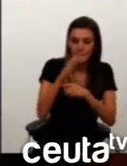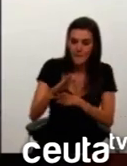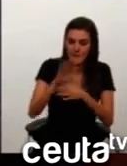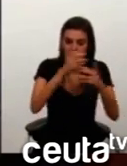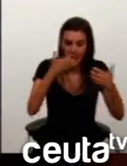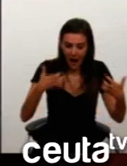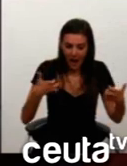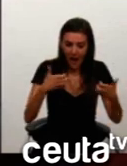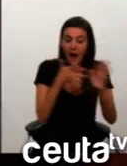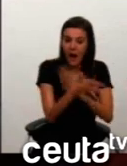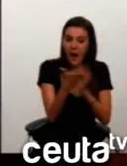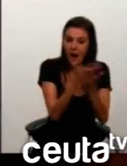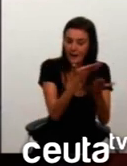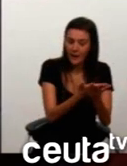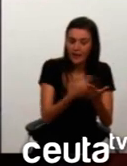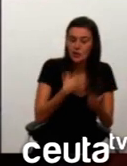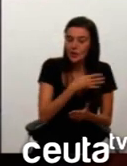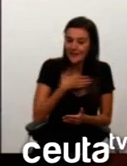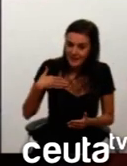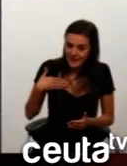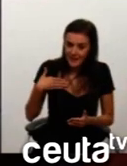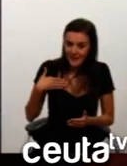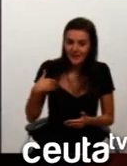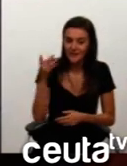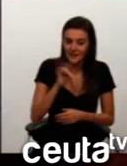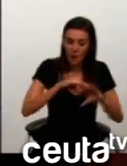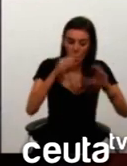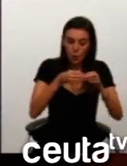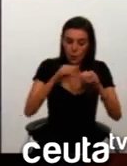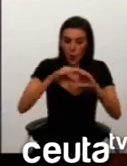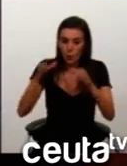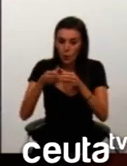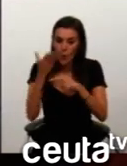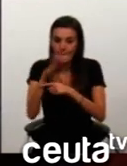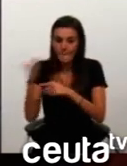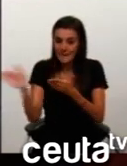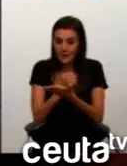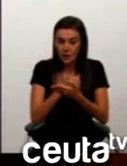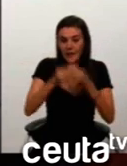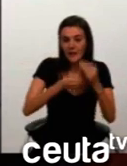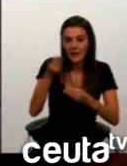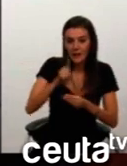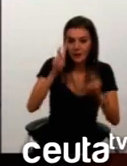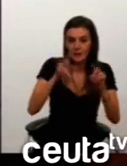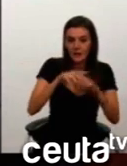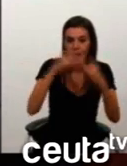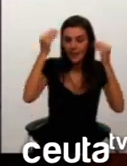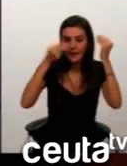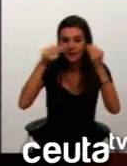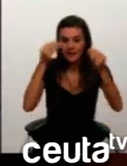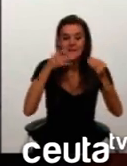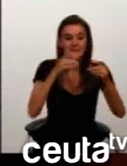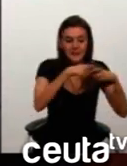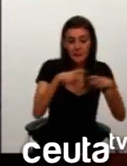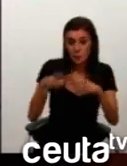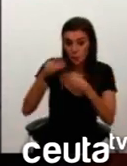alegaciones y yo quisiera que los grupos municipales aquí presentes hicieran un ejercicio de reflexión de si la